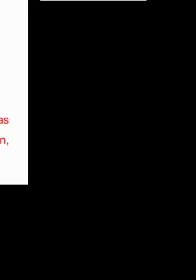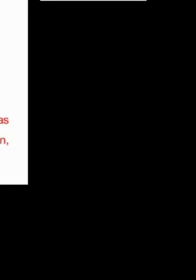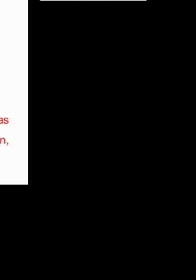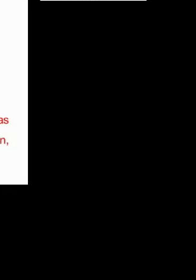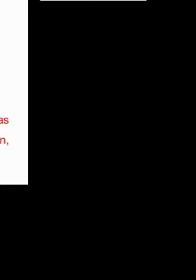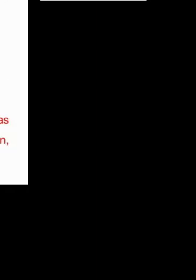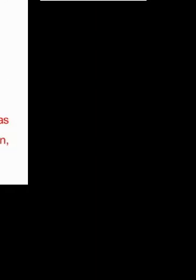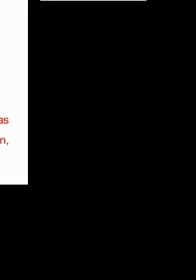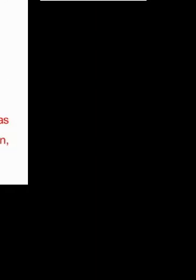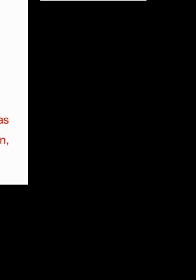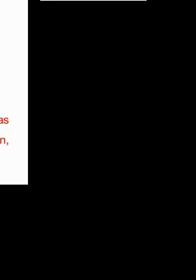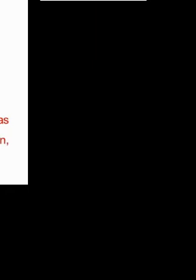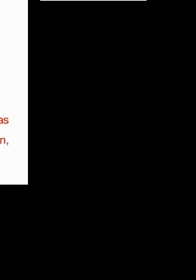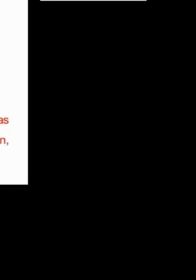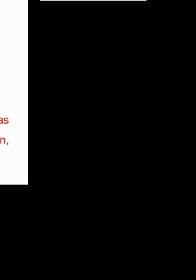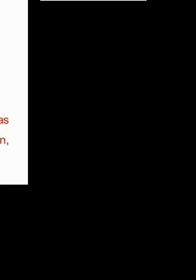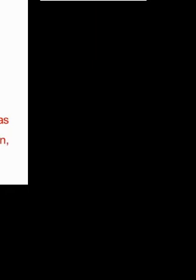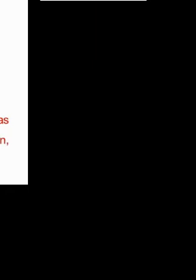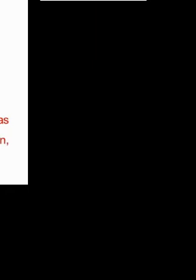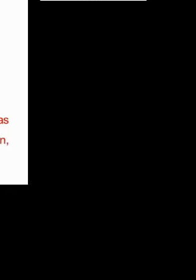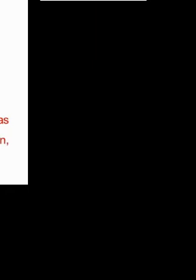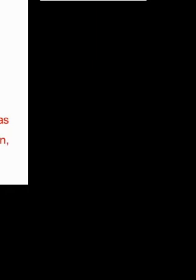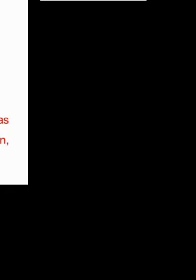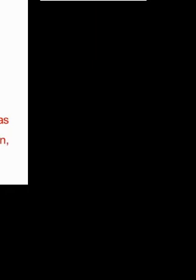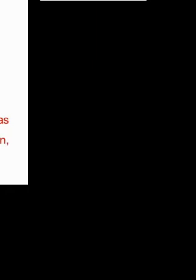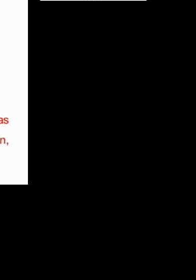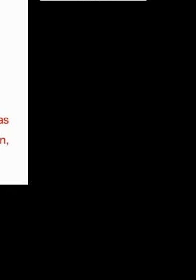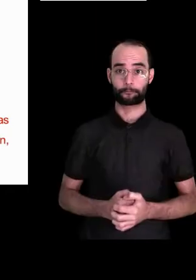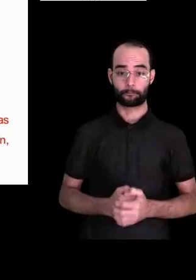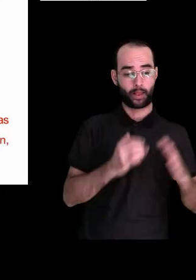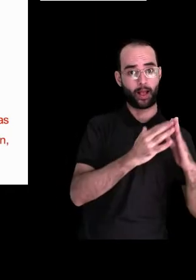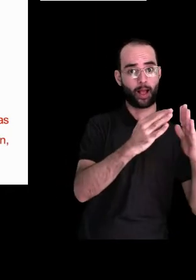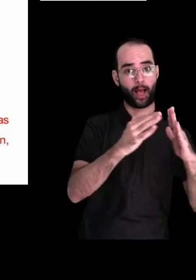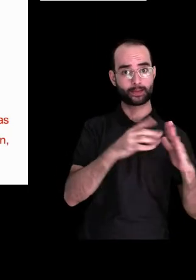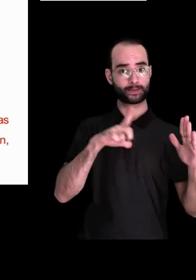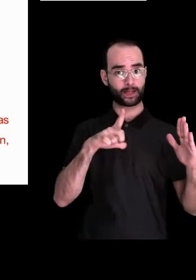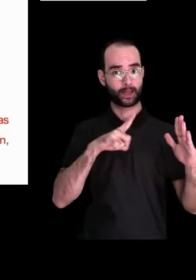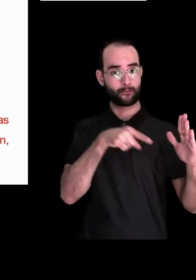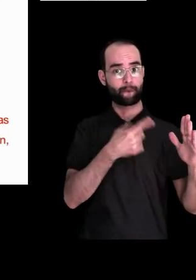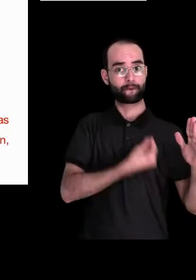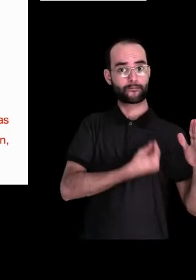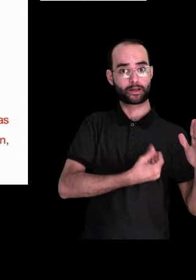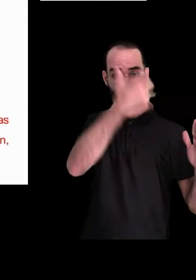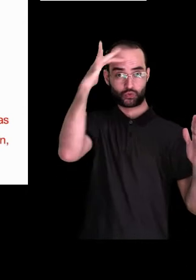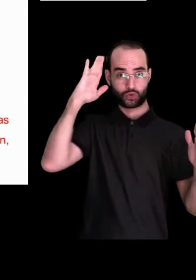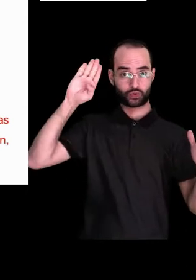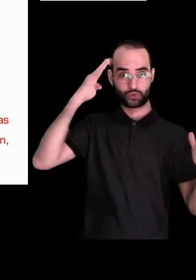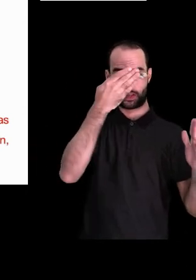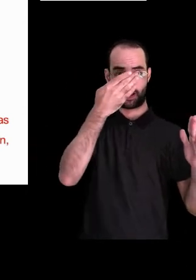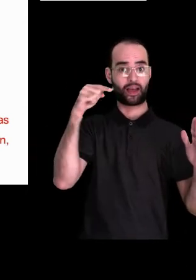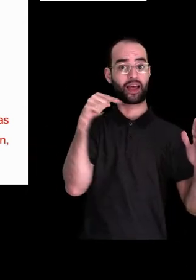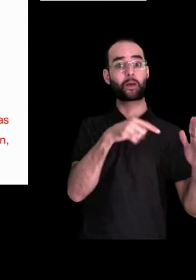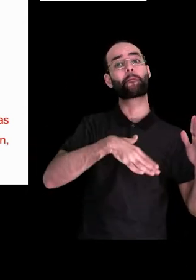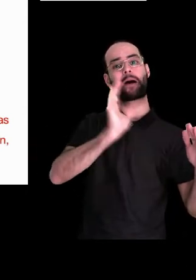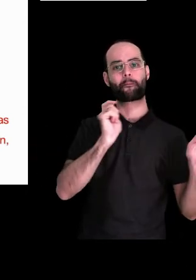Segunda diapositiva. En la parte superior en tinta negra centralizado dice los hogares que incluyen a personas con sordoceguera son más propensos